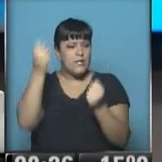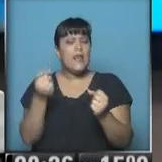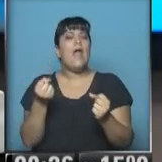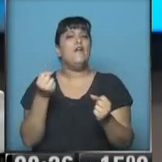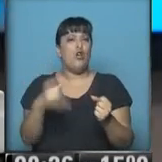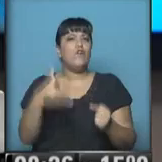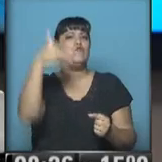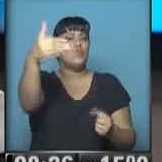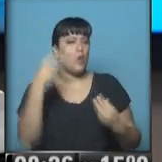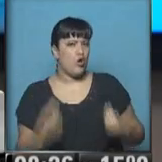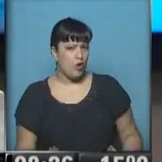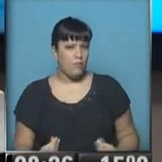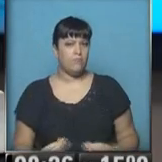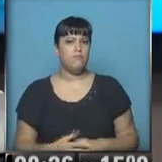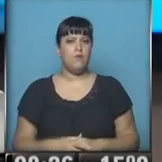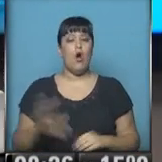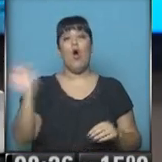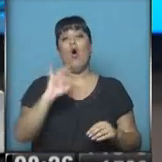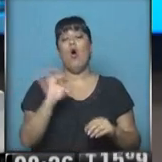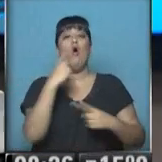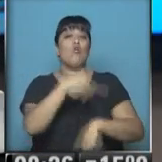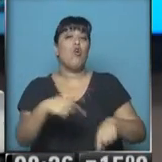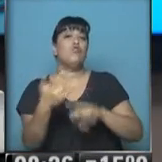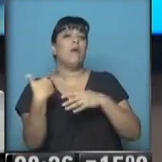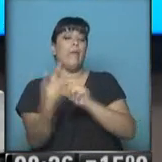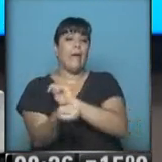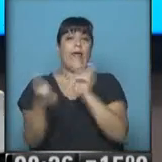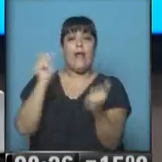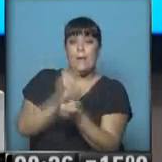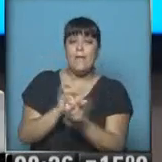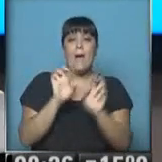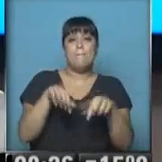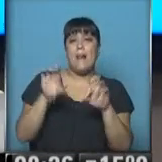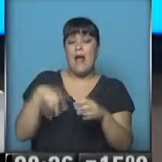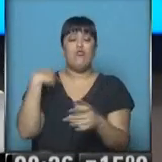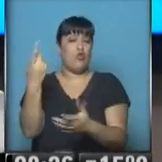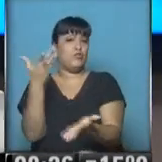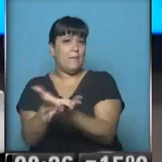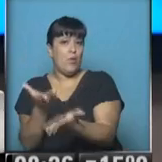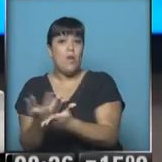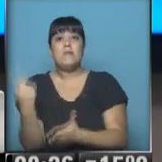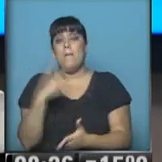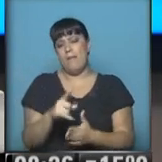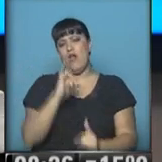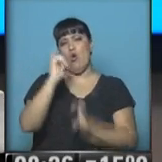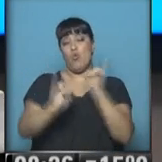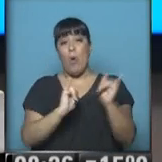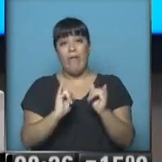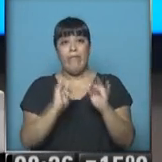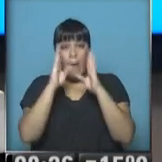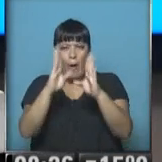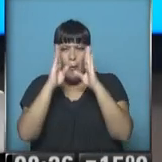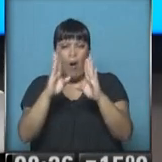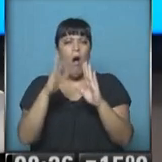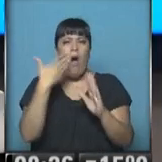creen que pueden cambiar las reglas o la política con otras propuestas pero no ocupando todo el tiempo